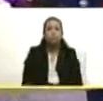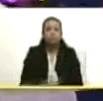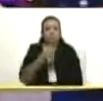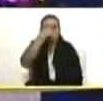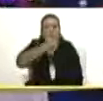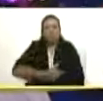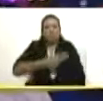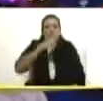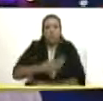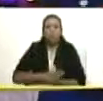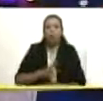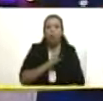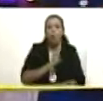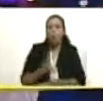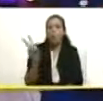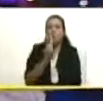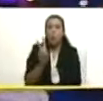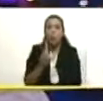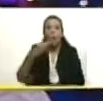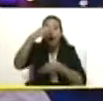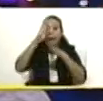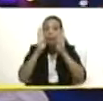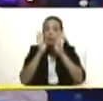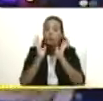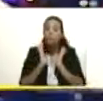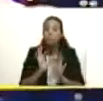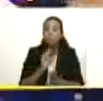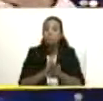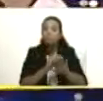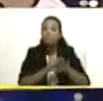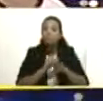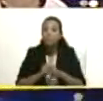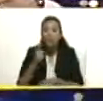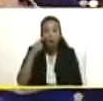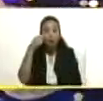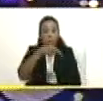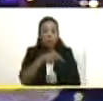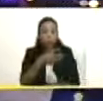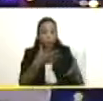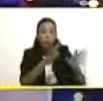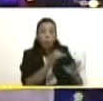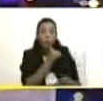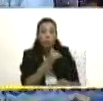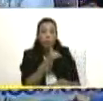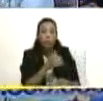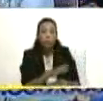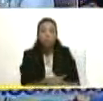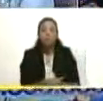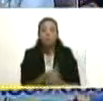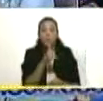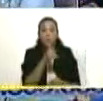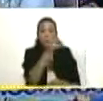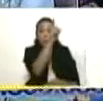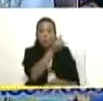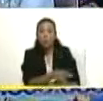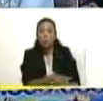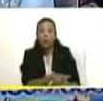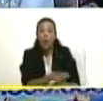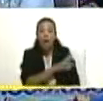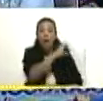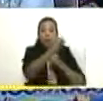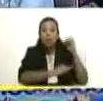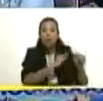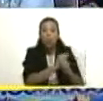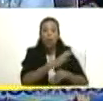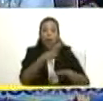Parcializado contra Venezuela. Atención, ahí apareció Héctor, la internacional